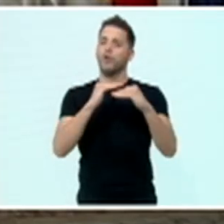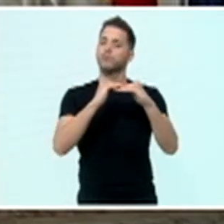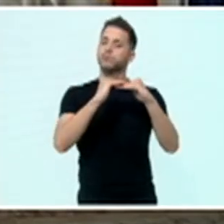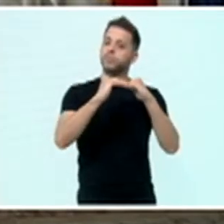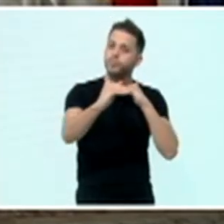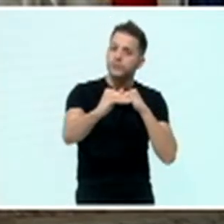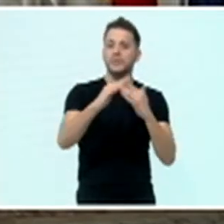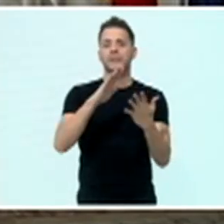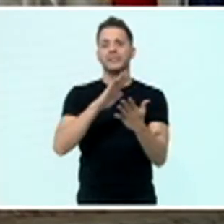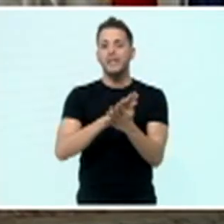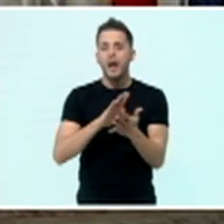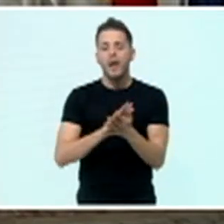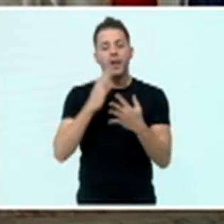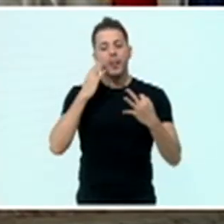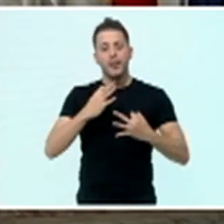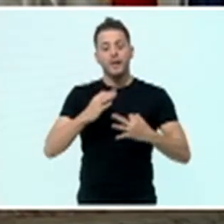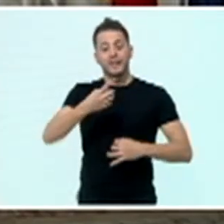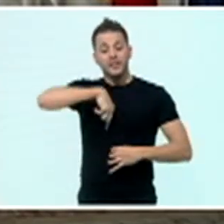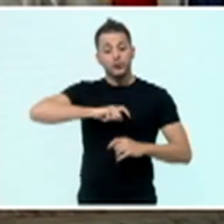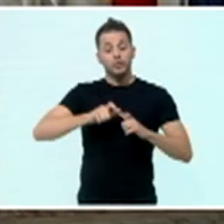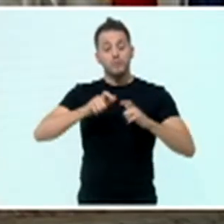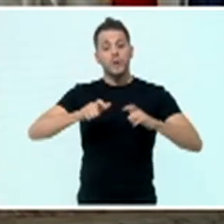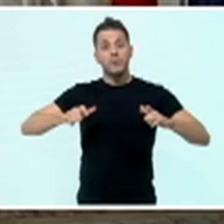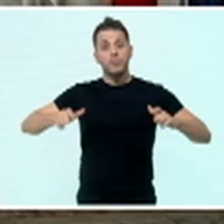confianza, podamos seguir creciendo